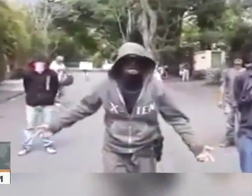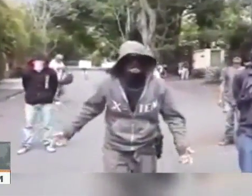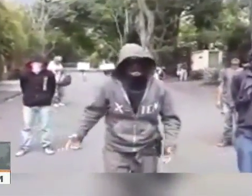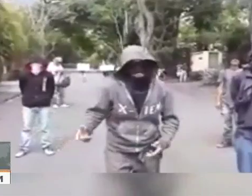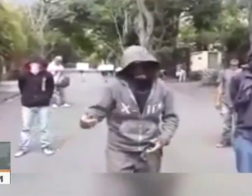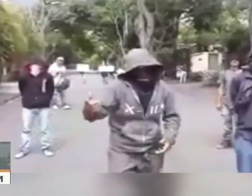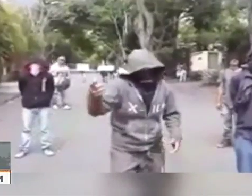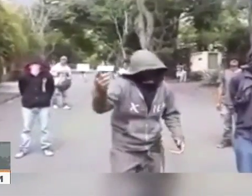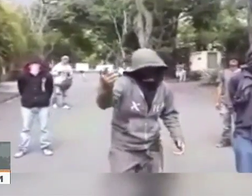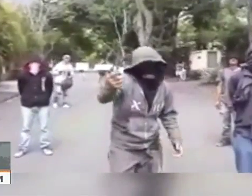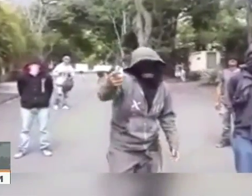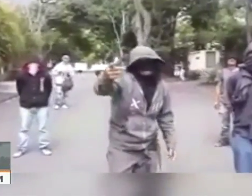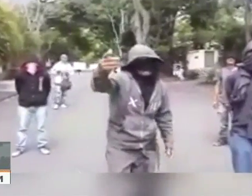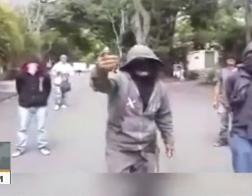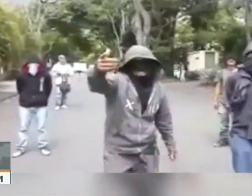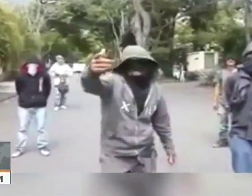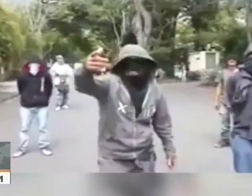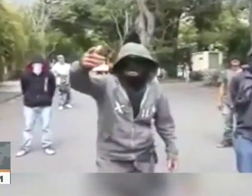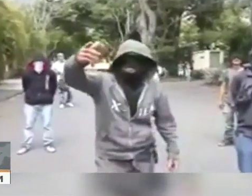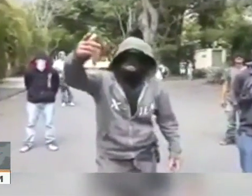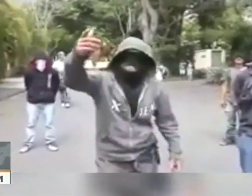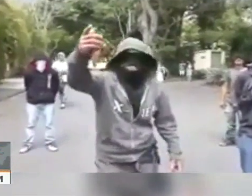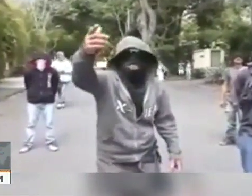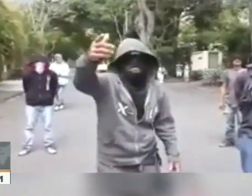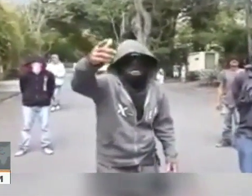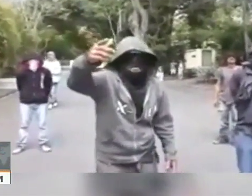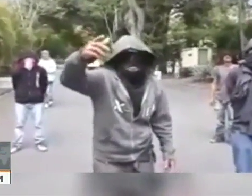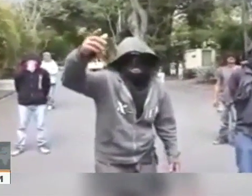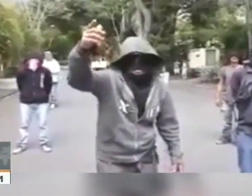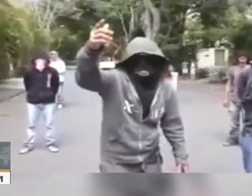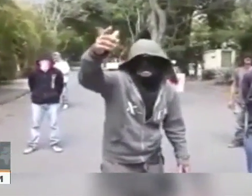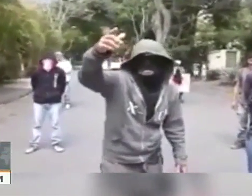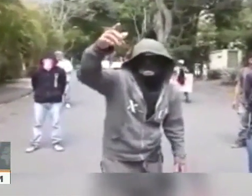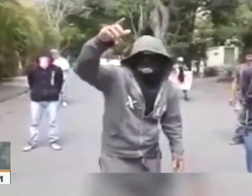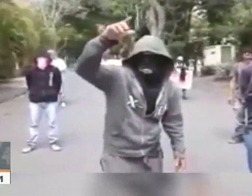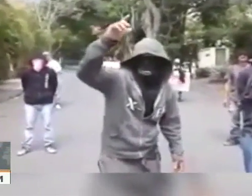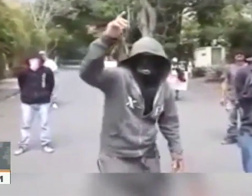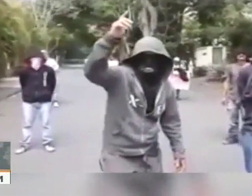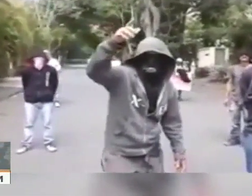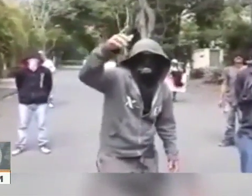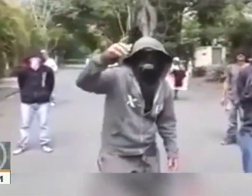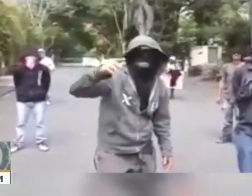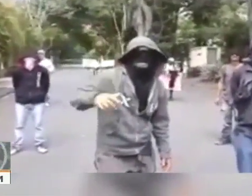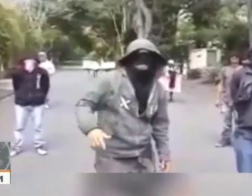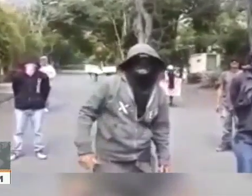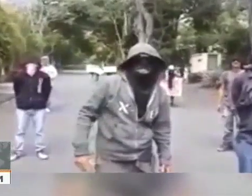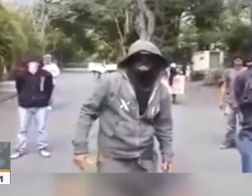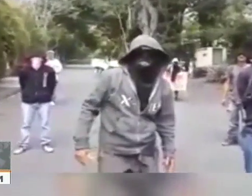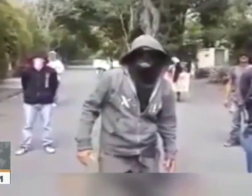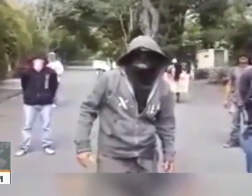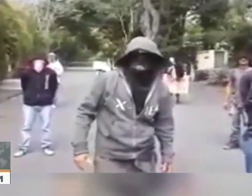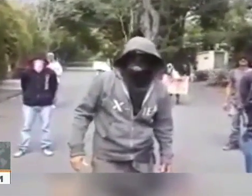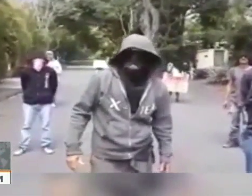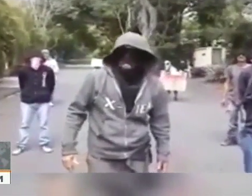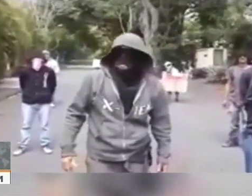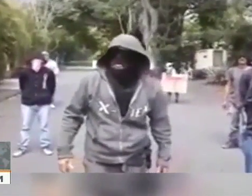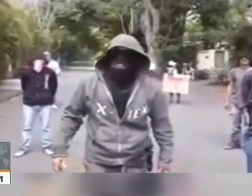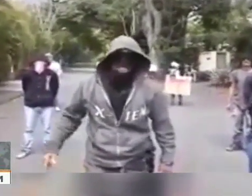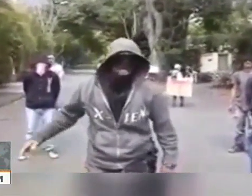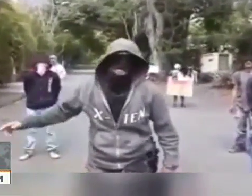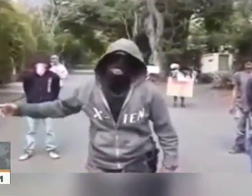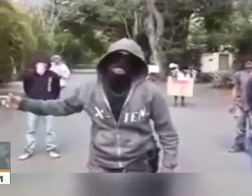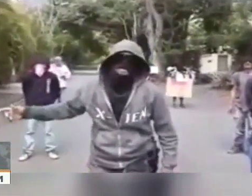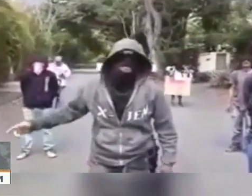mano. Necesitamos esta parte, esto es un mensaje para los muchachos, mano, lléguense a la resistencia. ¿A qué acuerdo llegaron ustedes con Fray